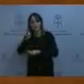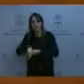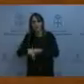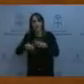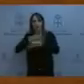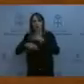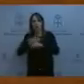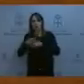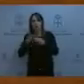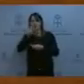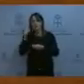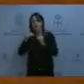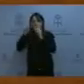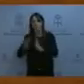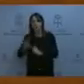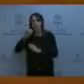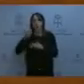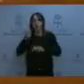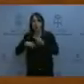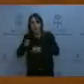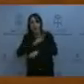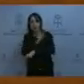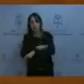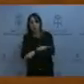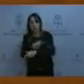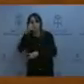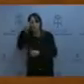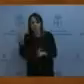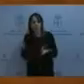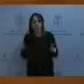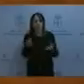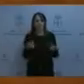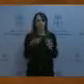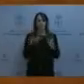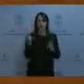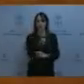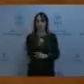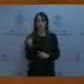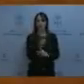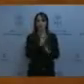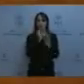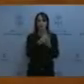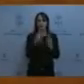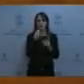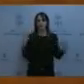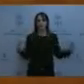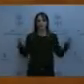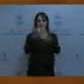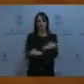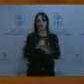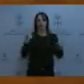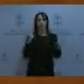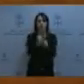comerciales, culturales y deportivas. Por tanto, estamos dos artículos que no solo dicen lo contrario, sino que tan solo nos podemos saltar